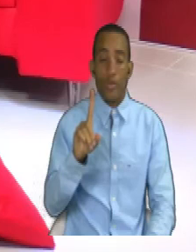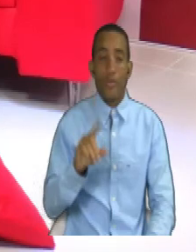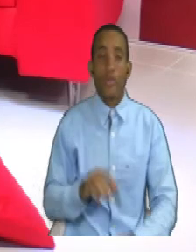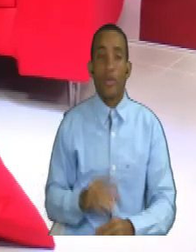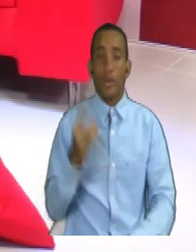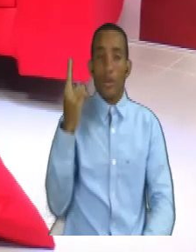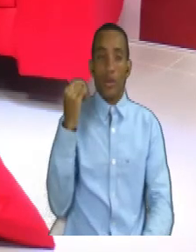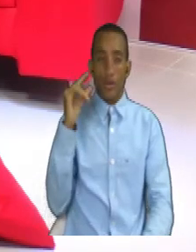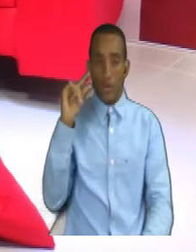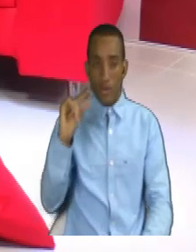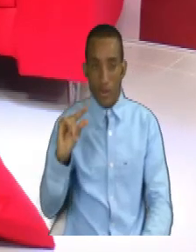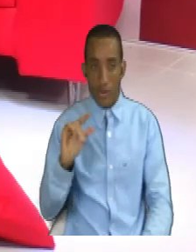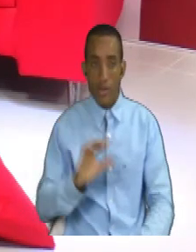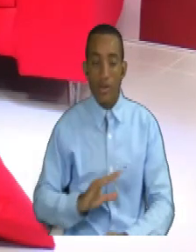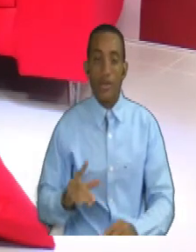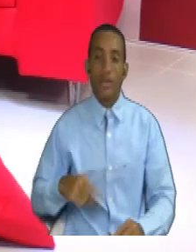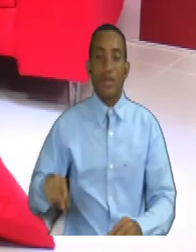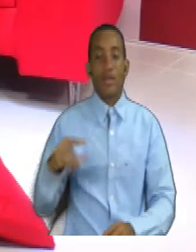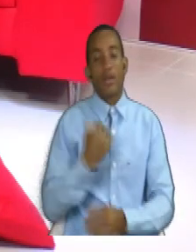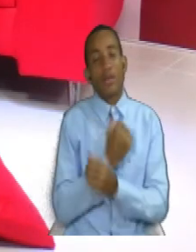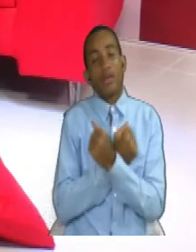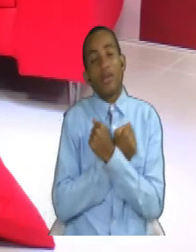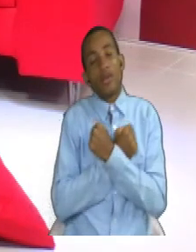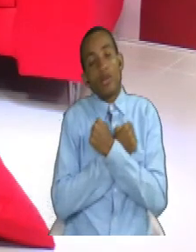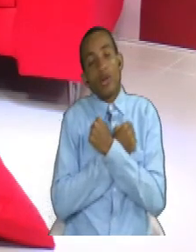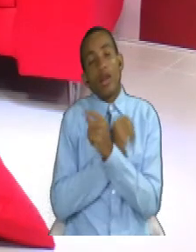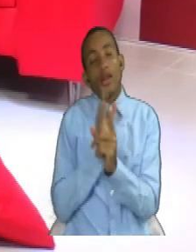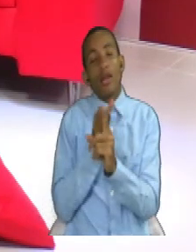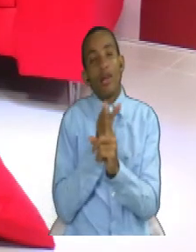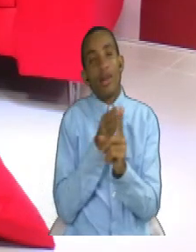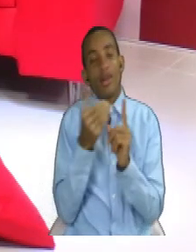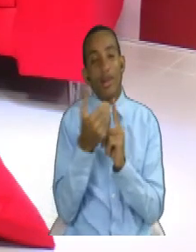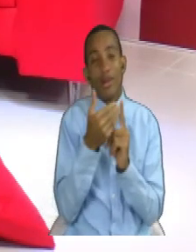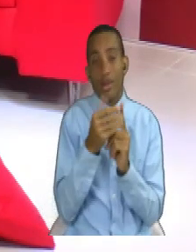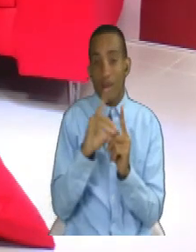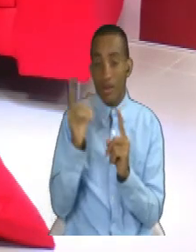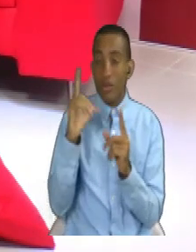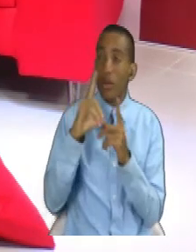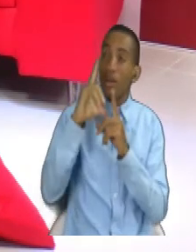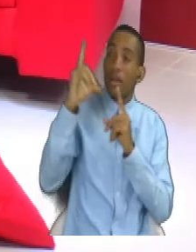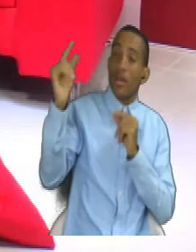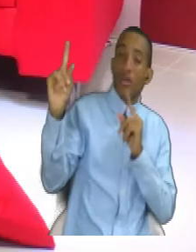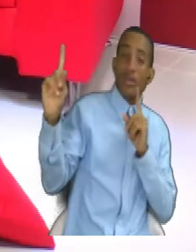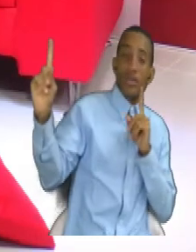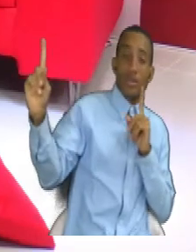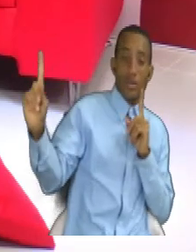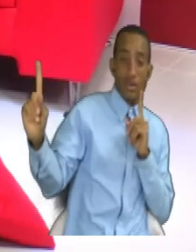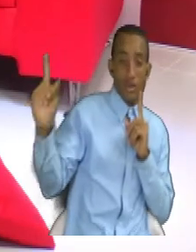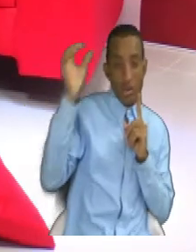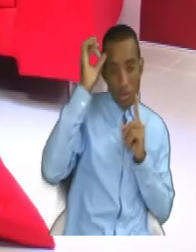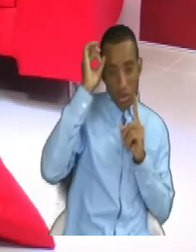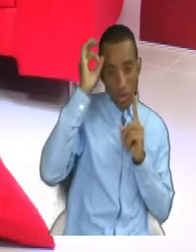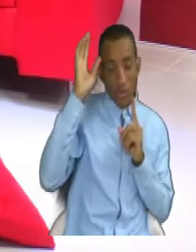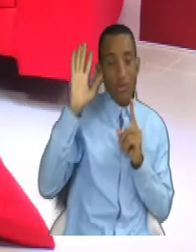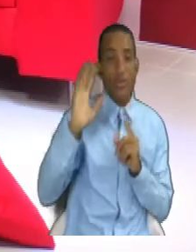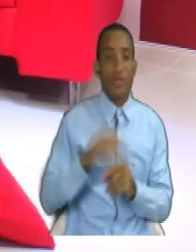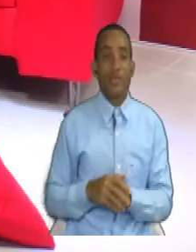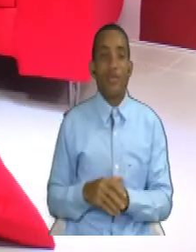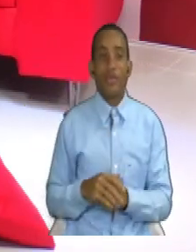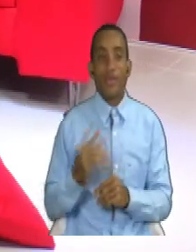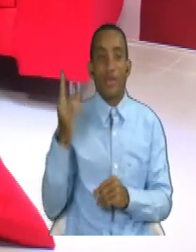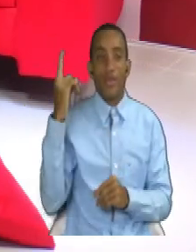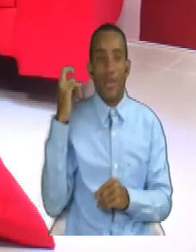Falta poquito para los enamorados, para las parejas que están lejos, para todas las personas falta que poquito. Tengan...